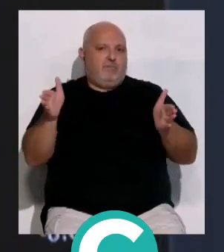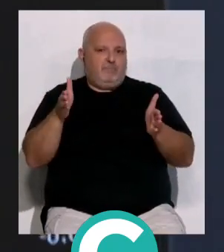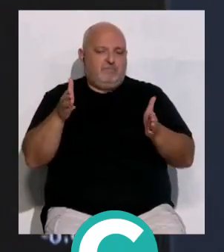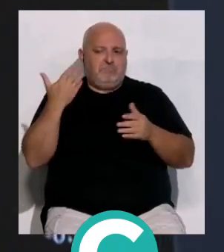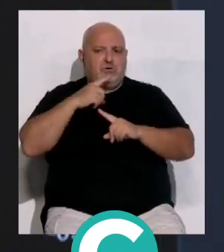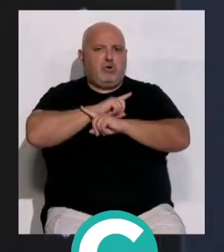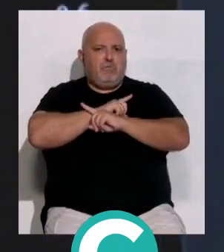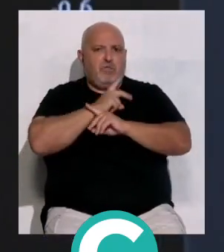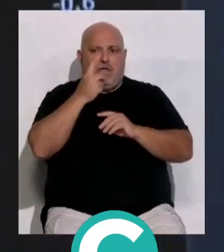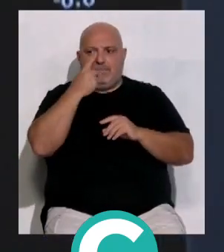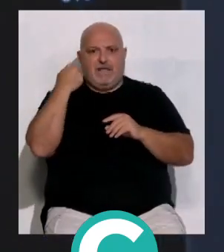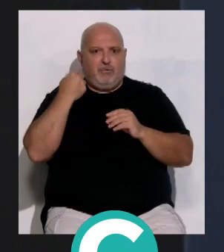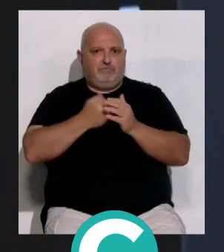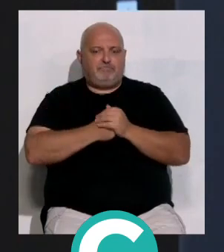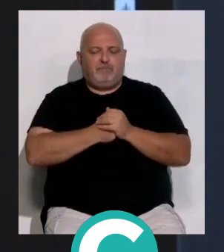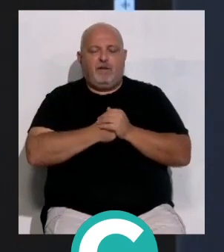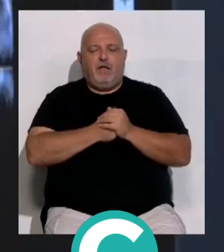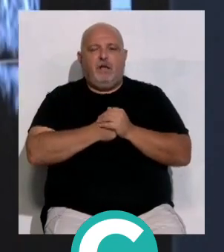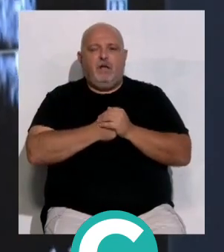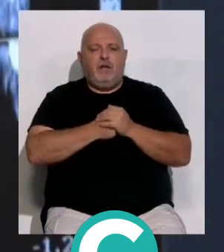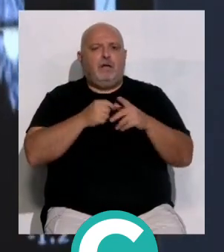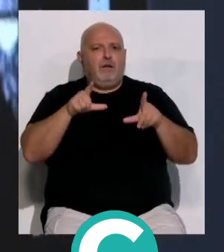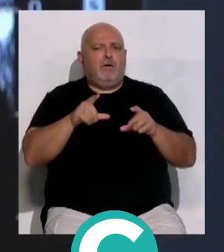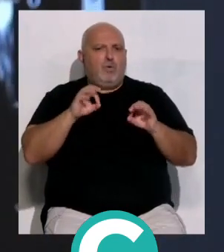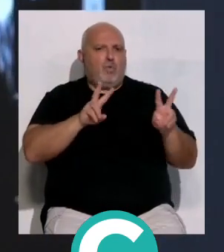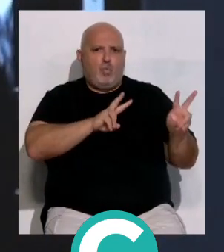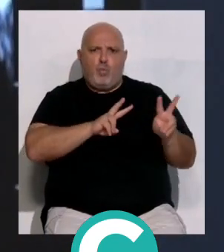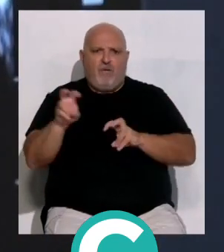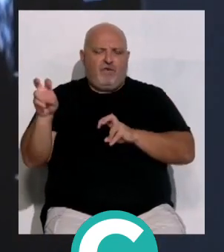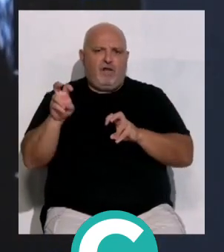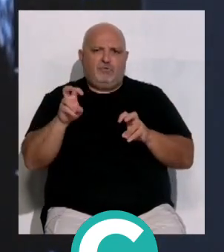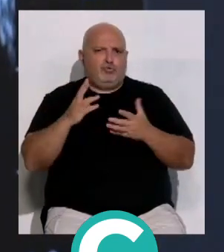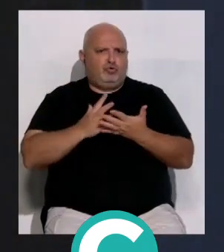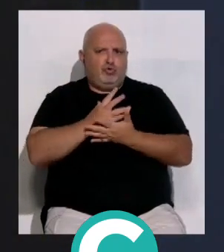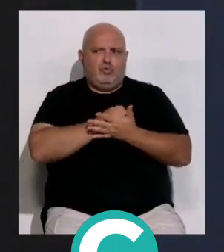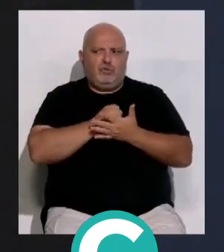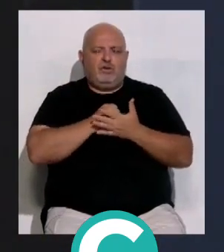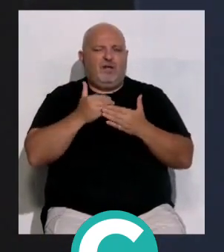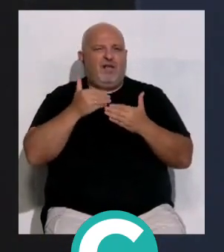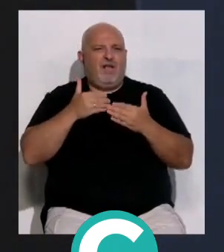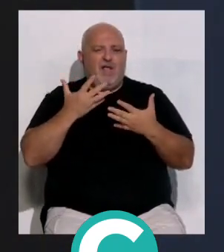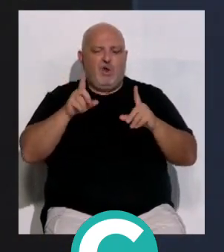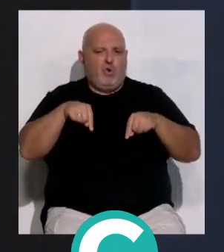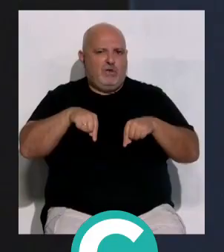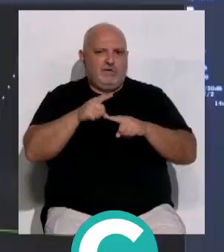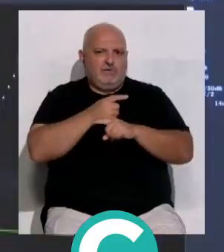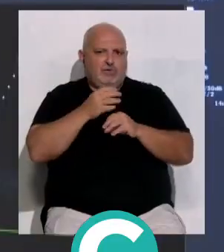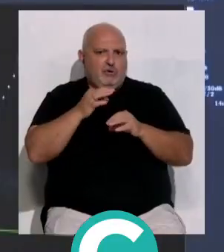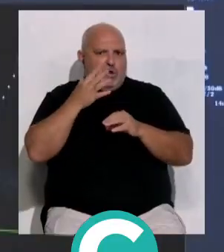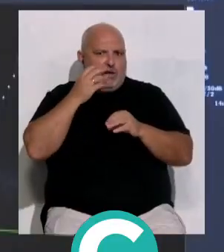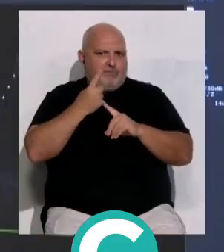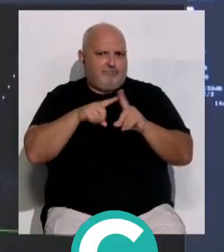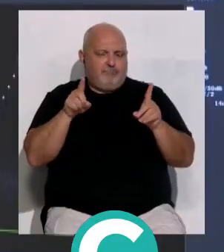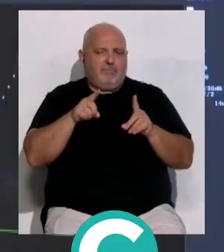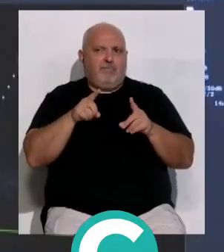sido en noviembre del año pasado, ¿vale? Las instalaciones sí son nuevas, se han renovado, este no era donde estamos ahora, no es el sitio original.